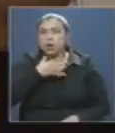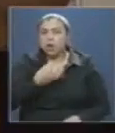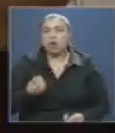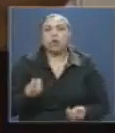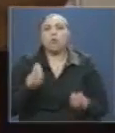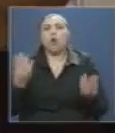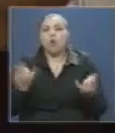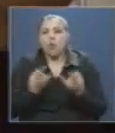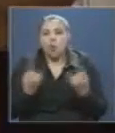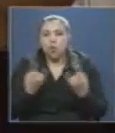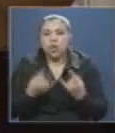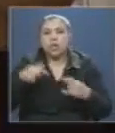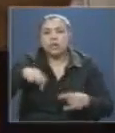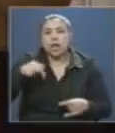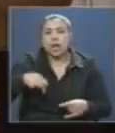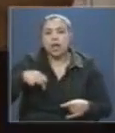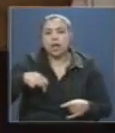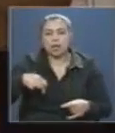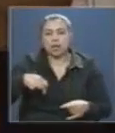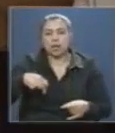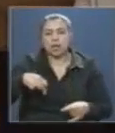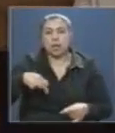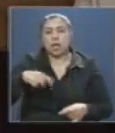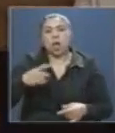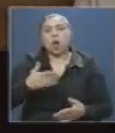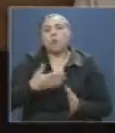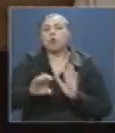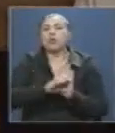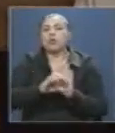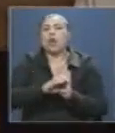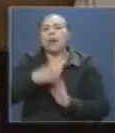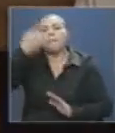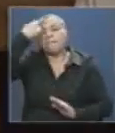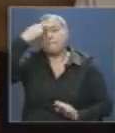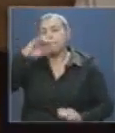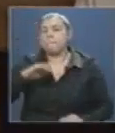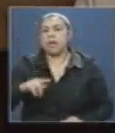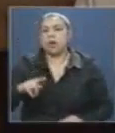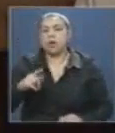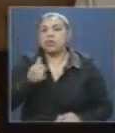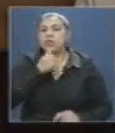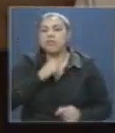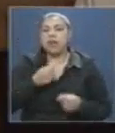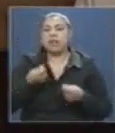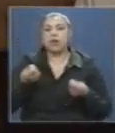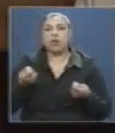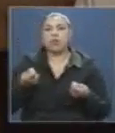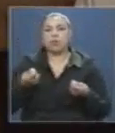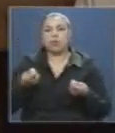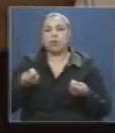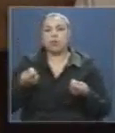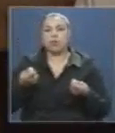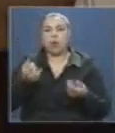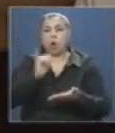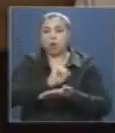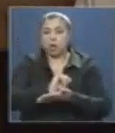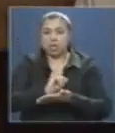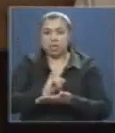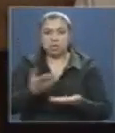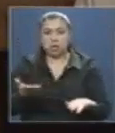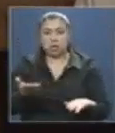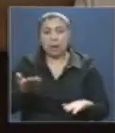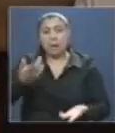proyecto. Porque si nosotros hacemos una reforma constitucional, pero no tenemos finalmente una agencia que proteja e incluso que